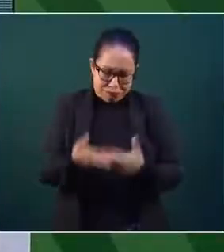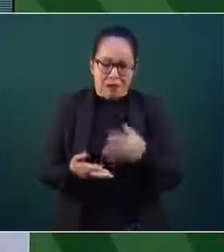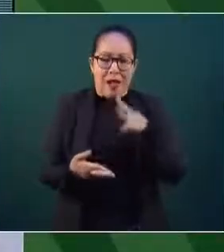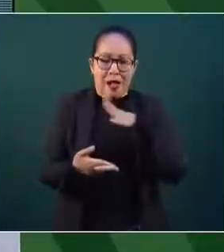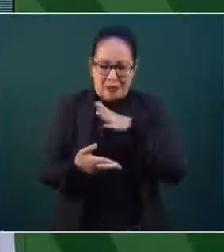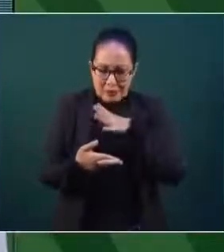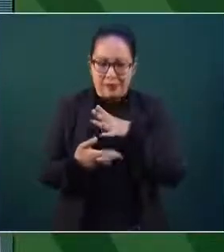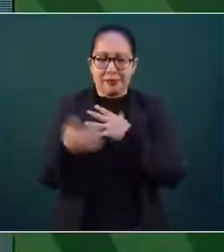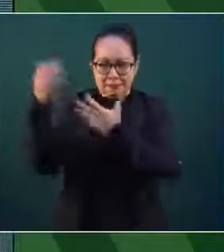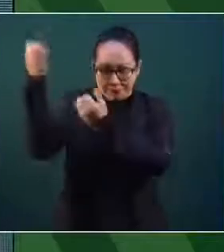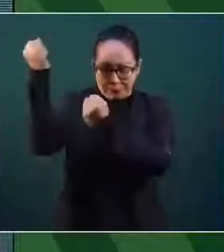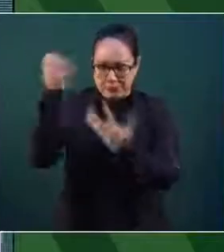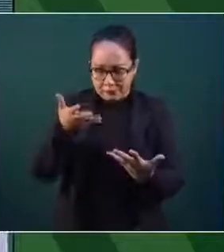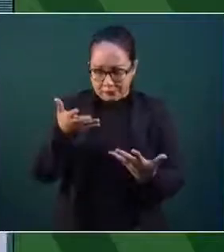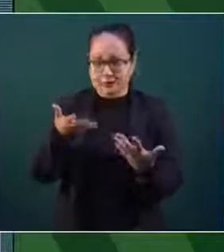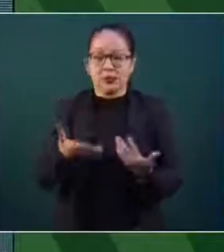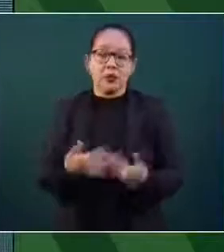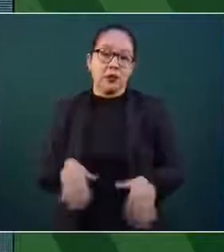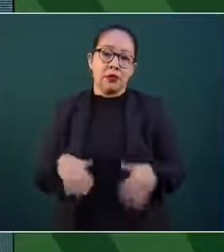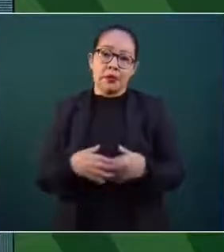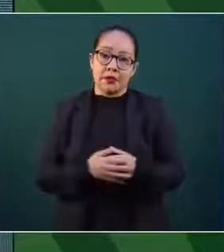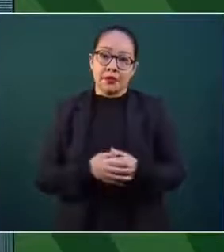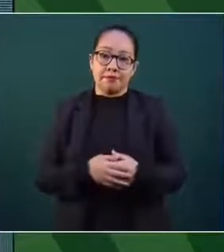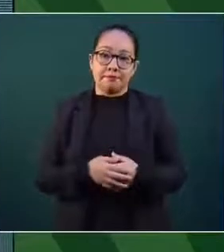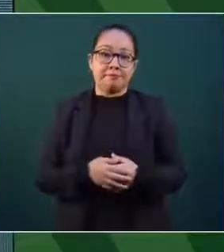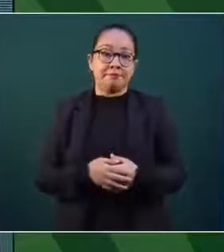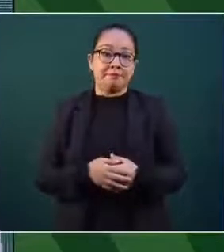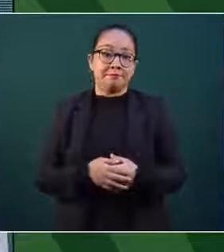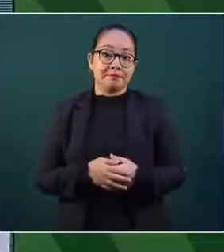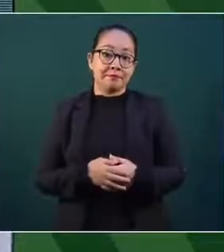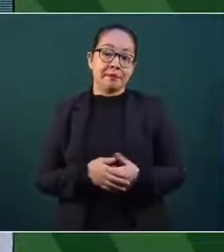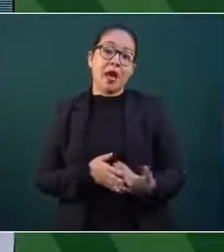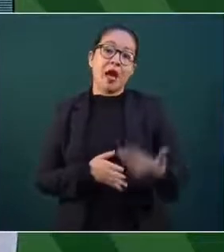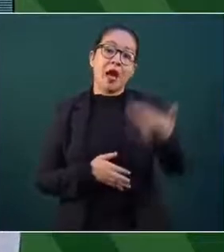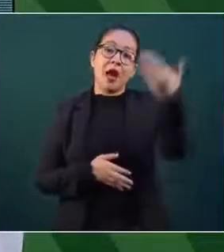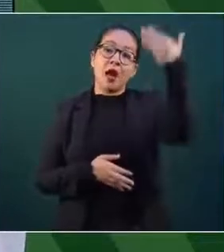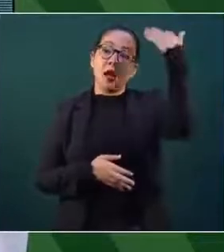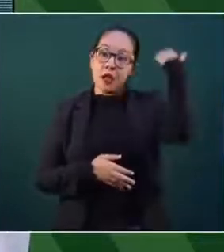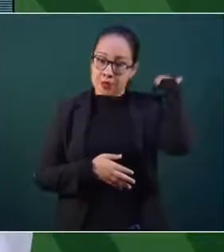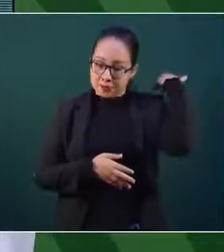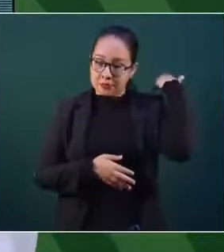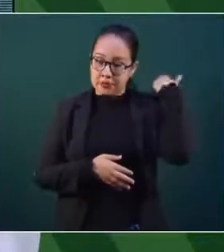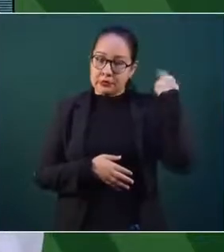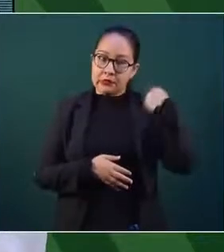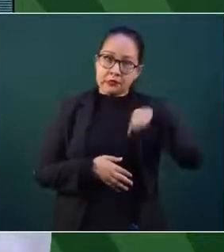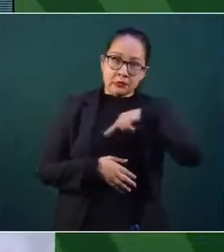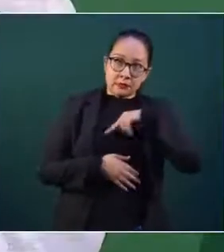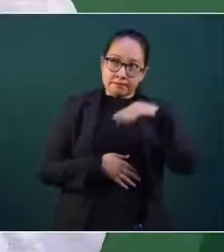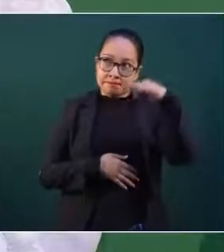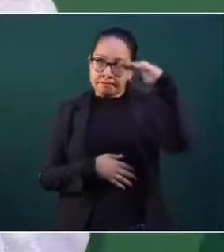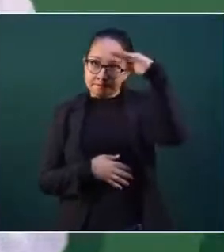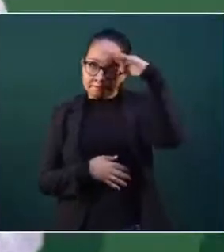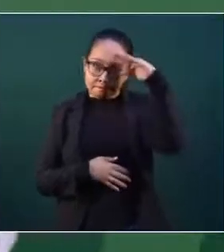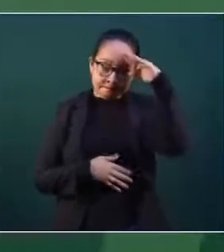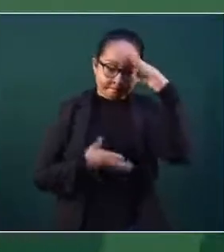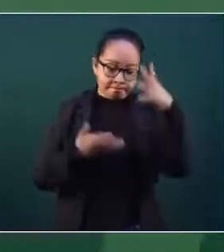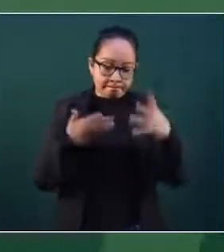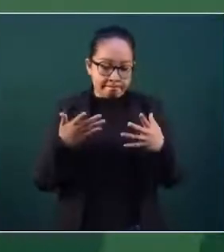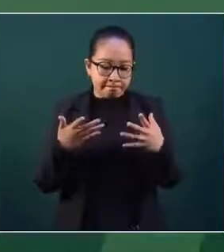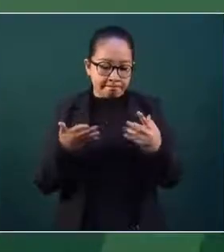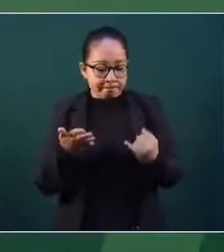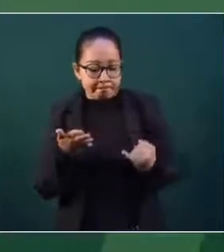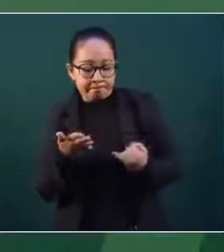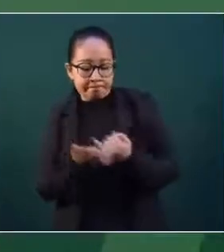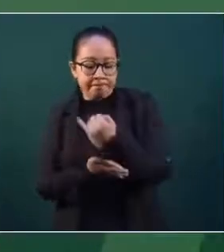Fue también acertado el facilitar